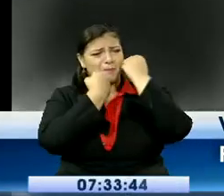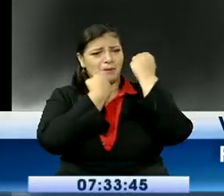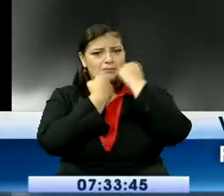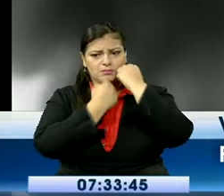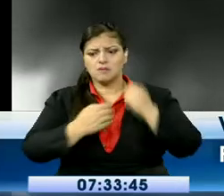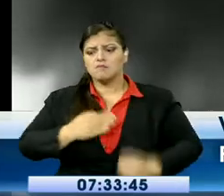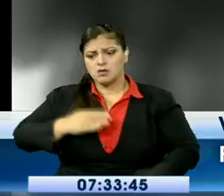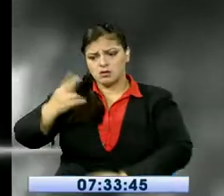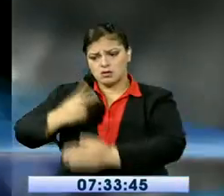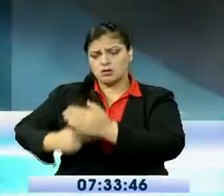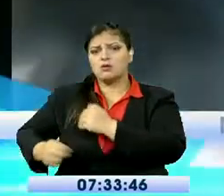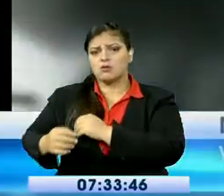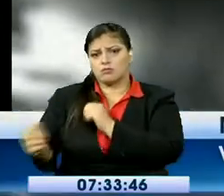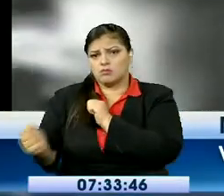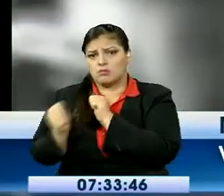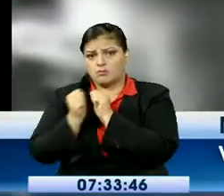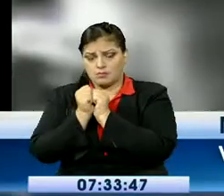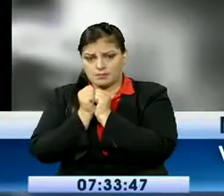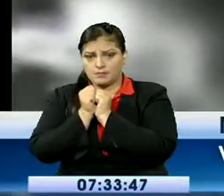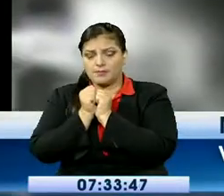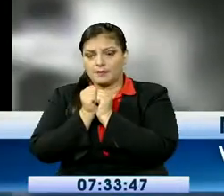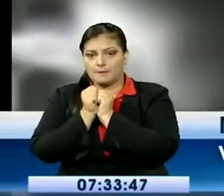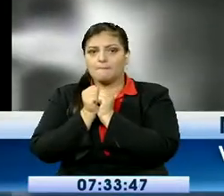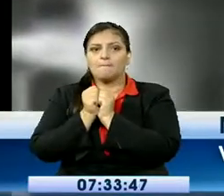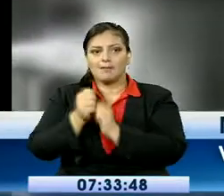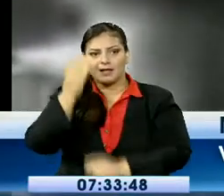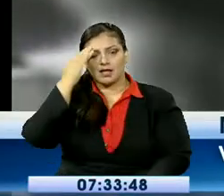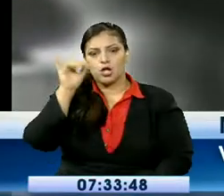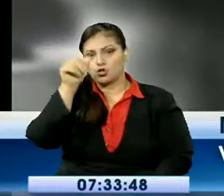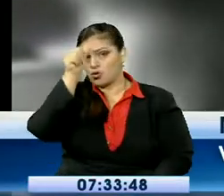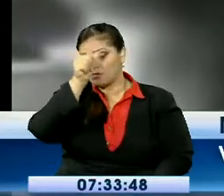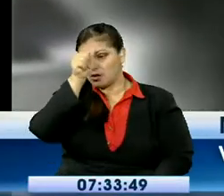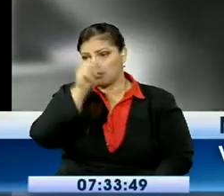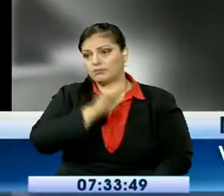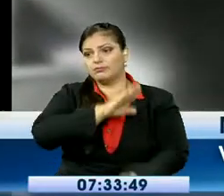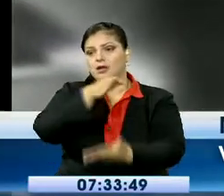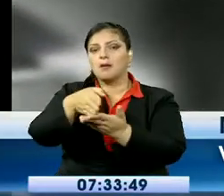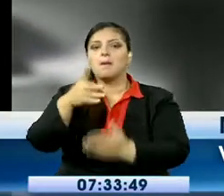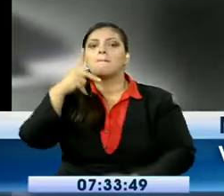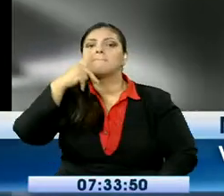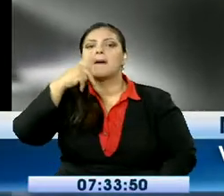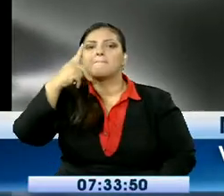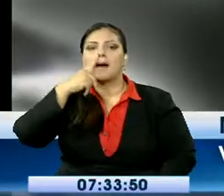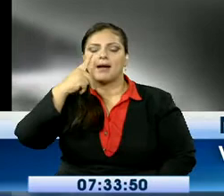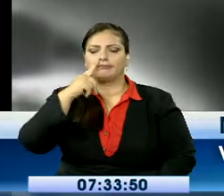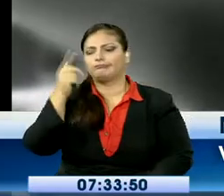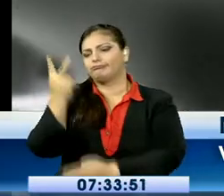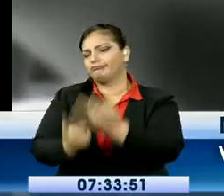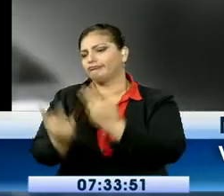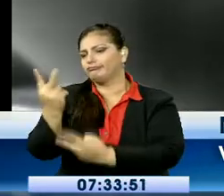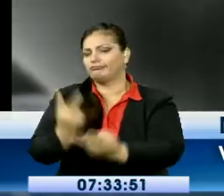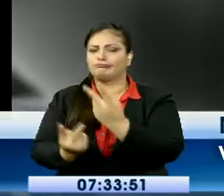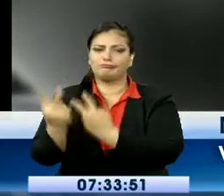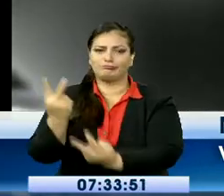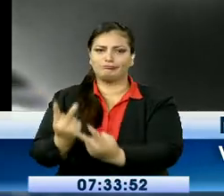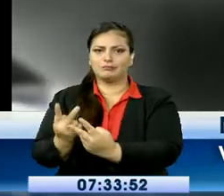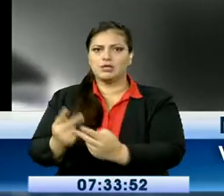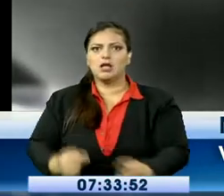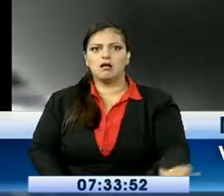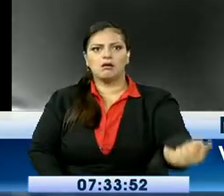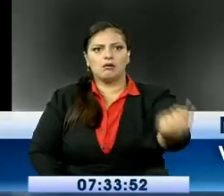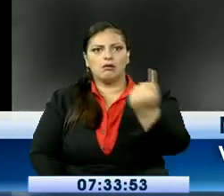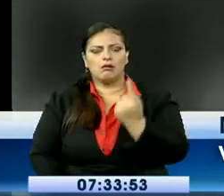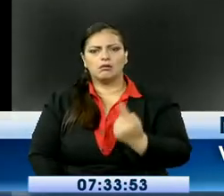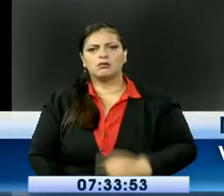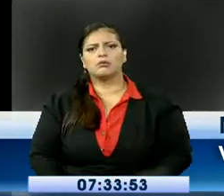vine a pasar fin de semana con mi papá. ¿Y él le cayó en la casa? Él cayó en la casa de mi papá, él cayó él ahí. ¿Qué tiempo tienen separado? Ya tengo ya 15 días con ese